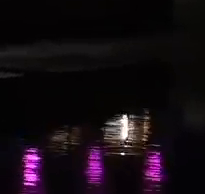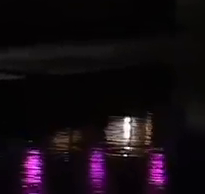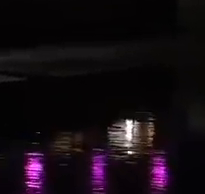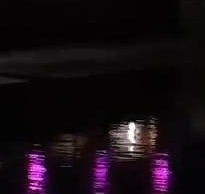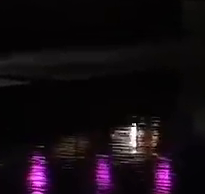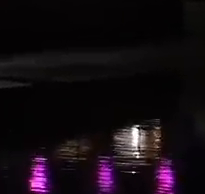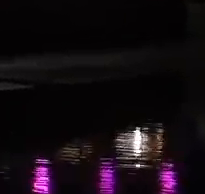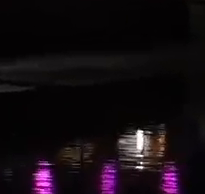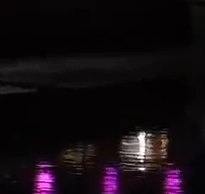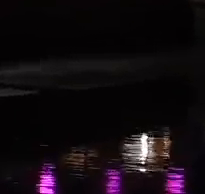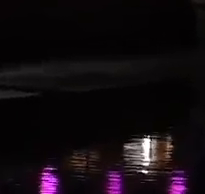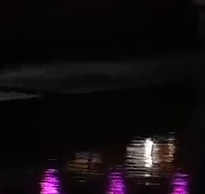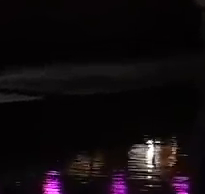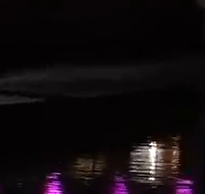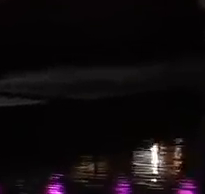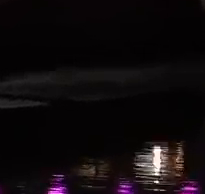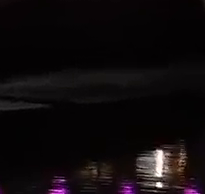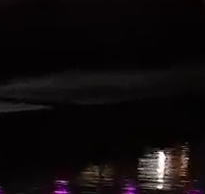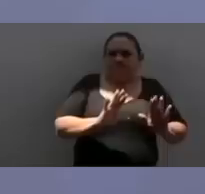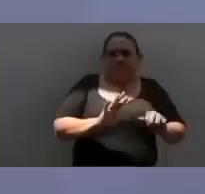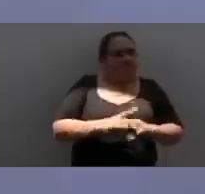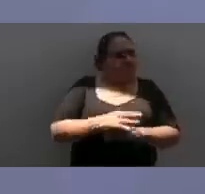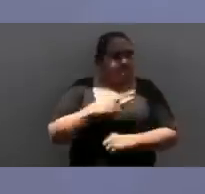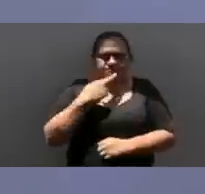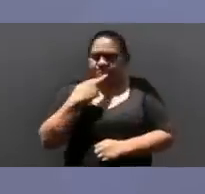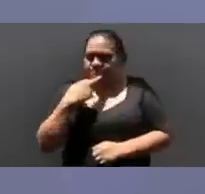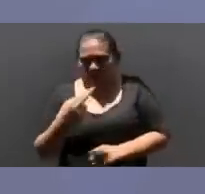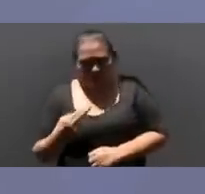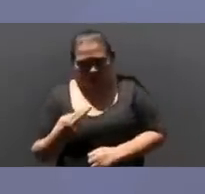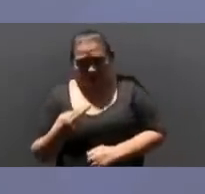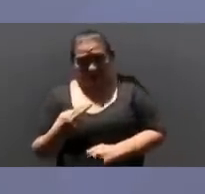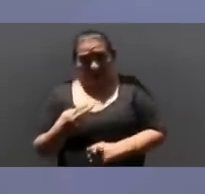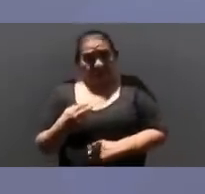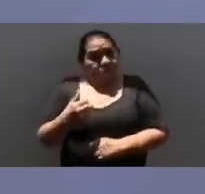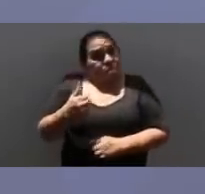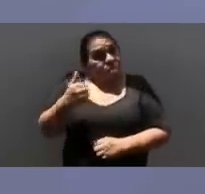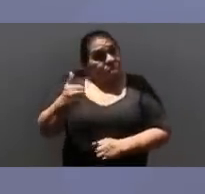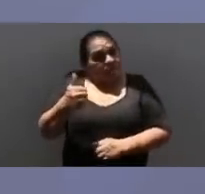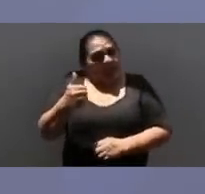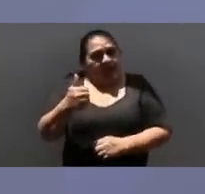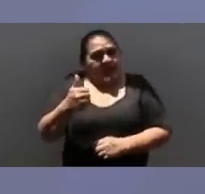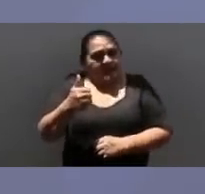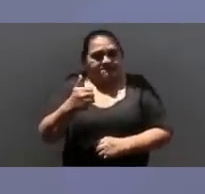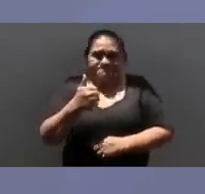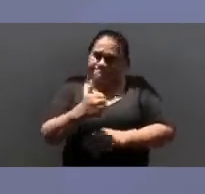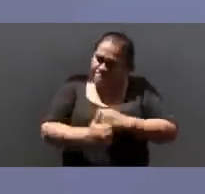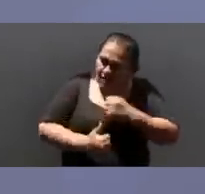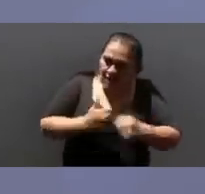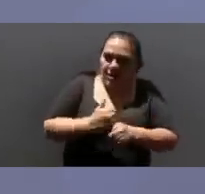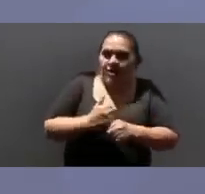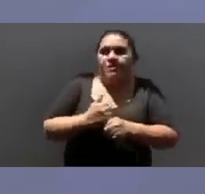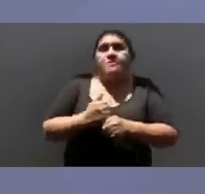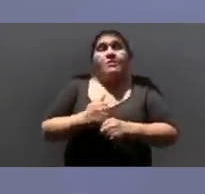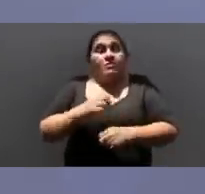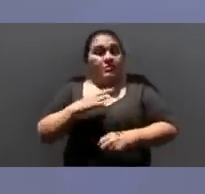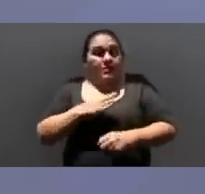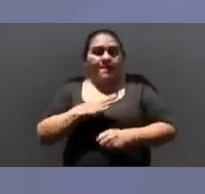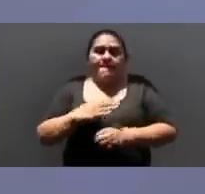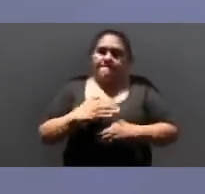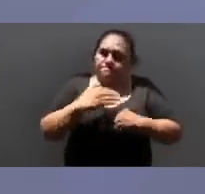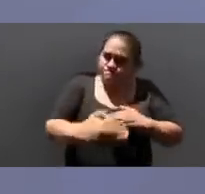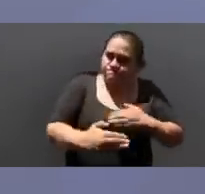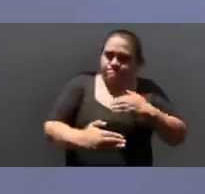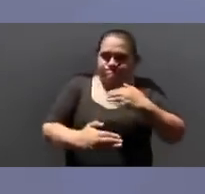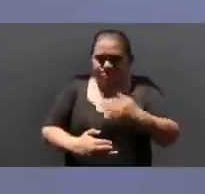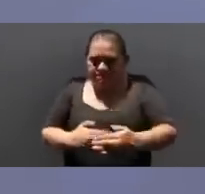atrás, pues que no se resuelve en 3 ni en 6 años. Pero la verdad es que estamos avanzando mucho aquí en Canacín.